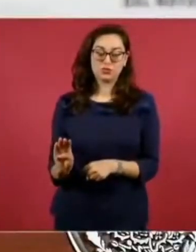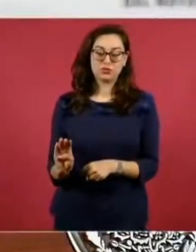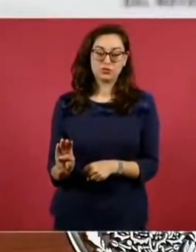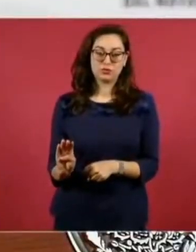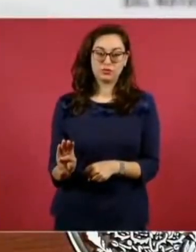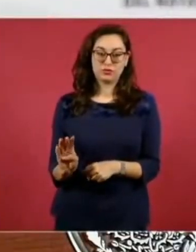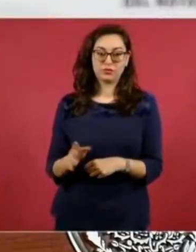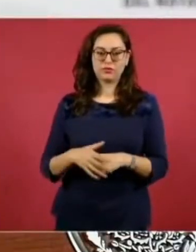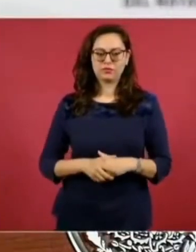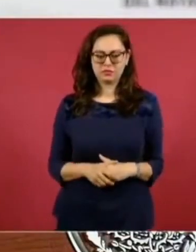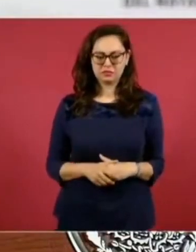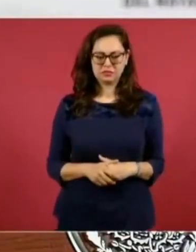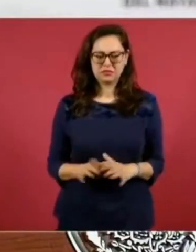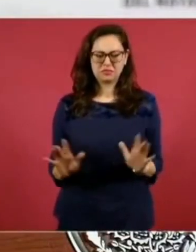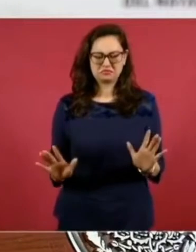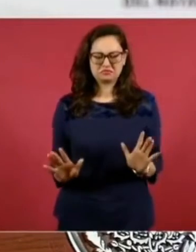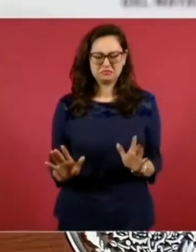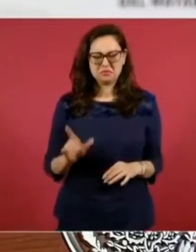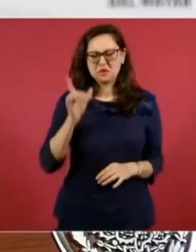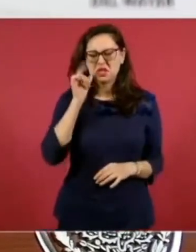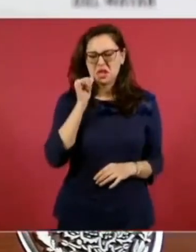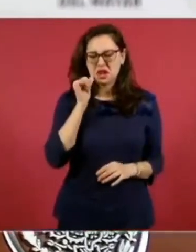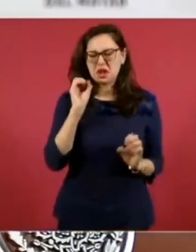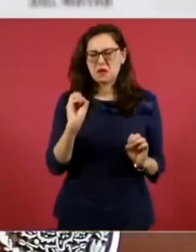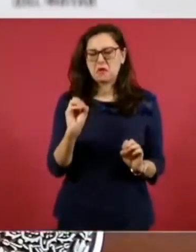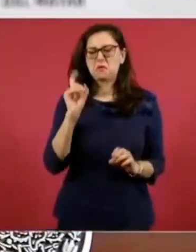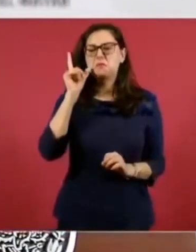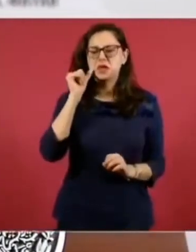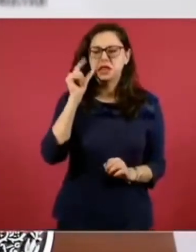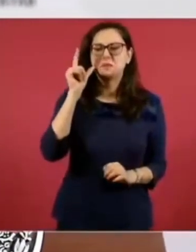A ver si mañana o pasado